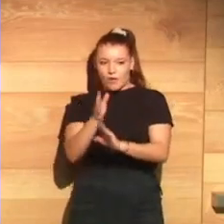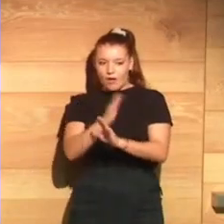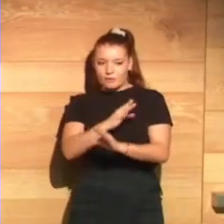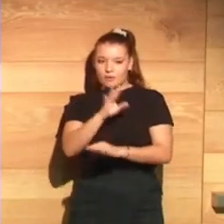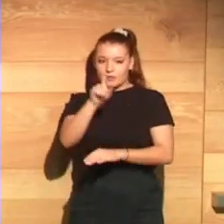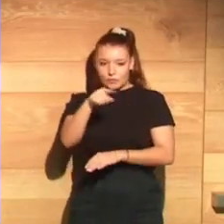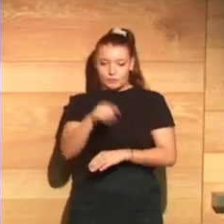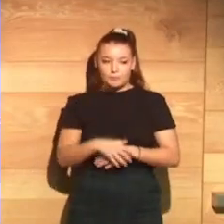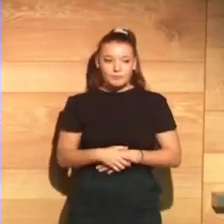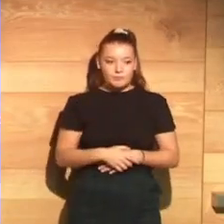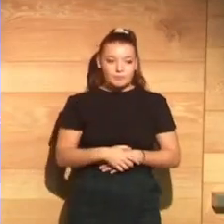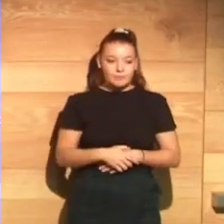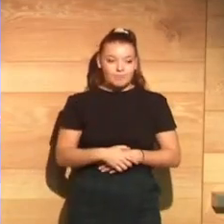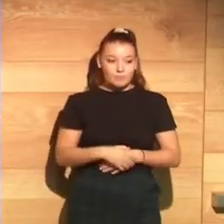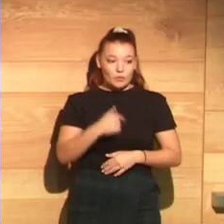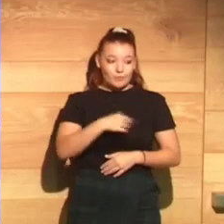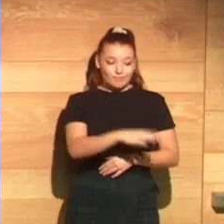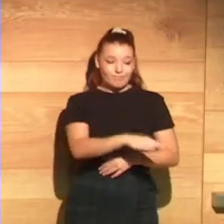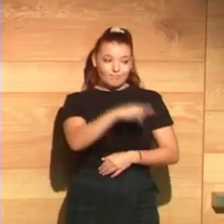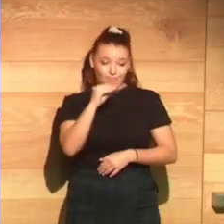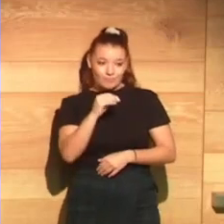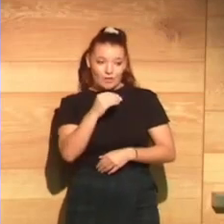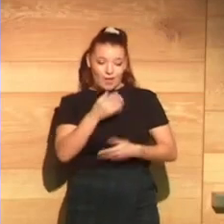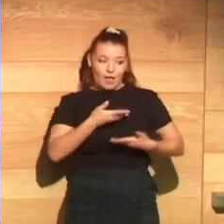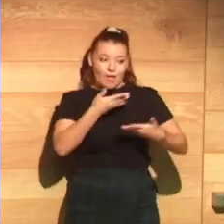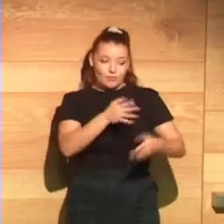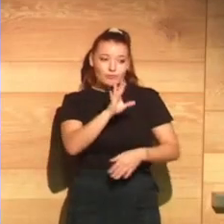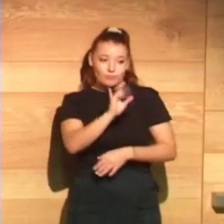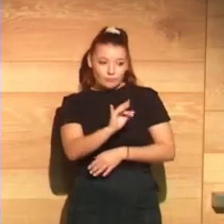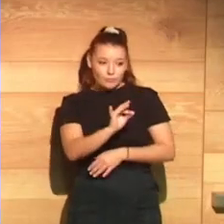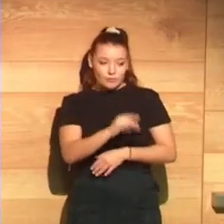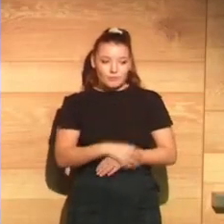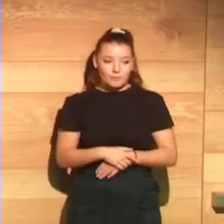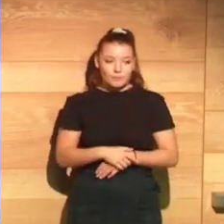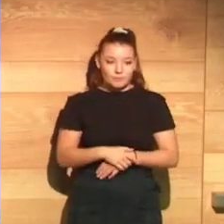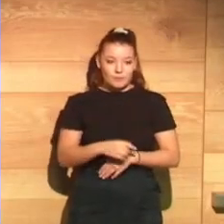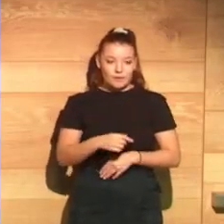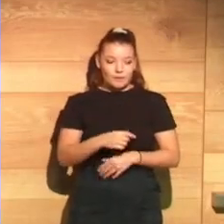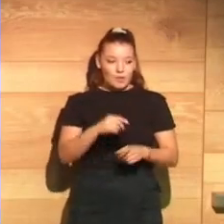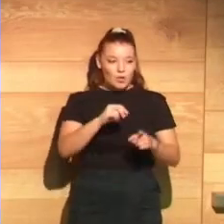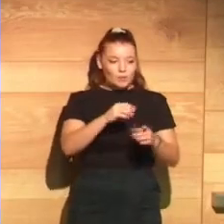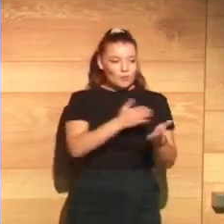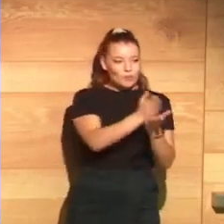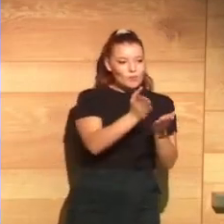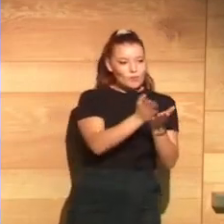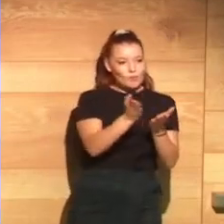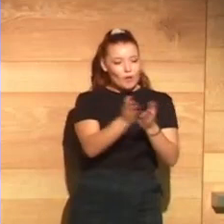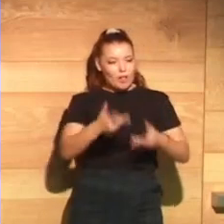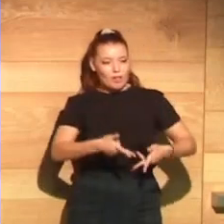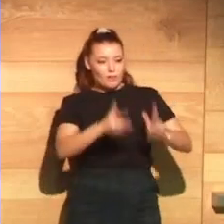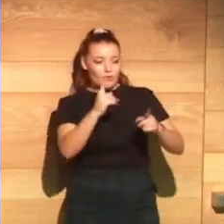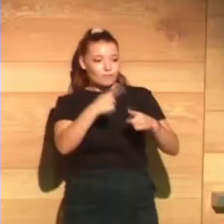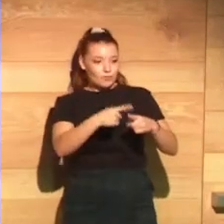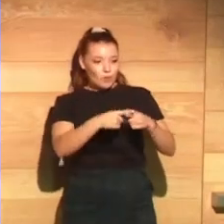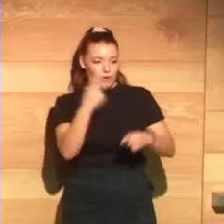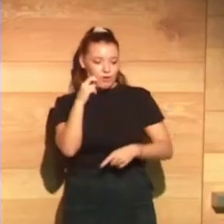del personaje. Me ha ayudado a entenderle y me ha ayudado también a ver todas las dobleces de esa